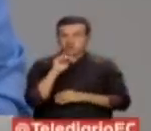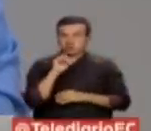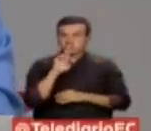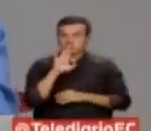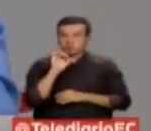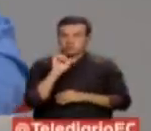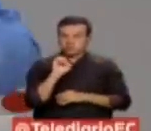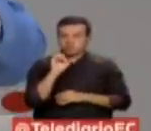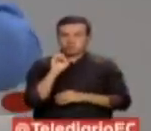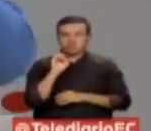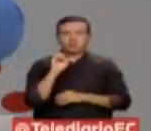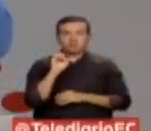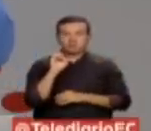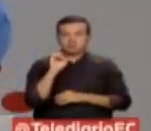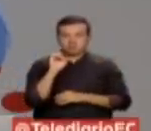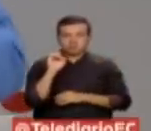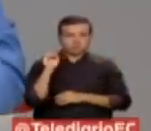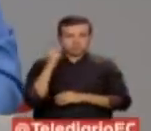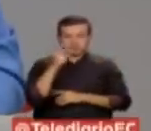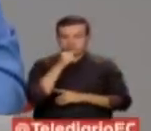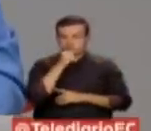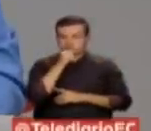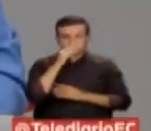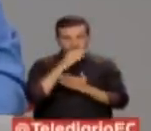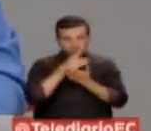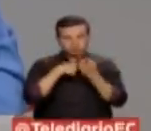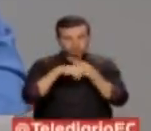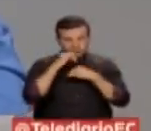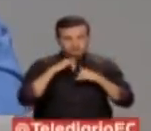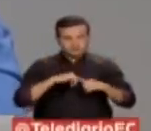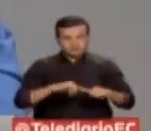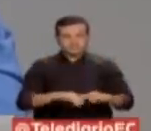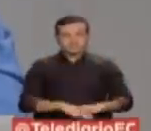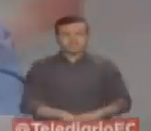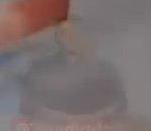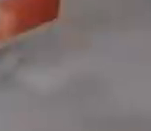analista económico nuestro invitado luego de una brevísima